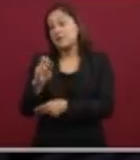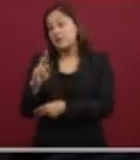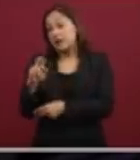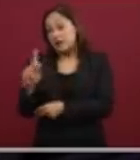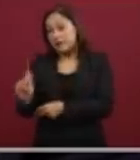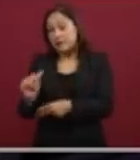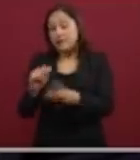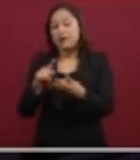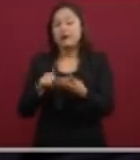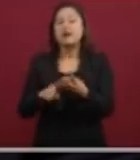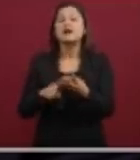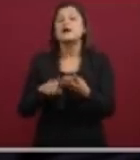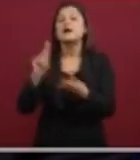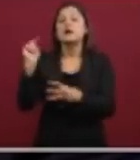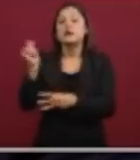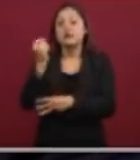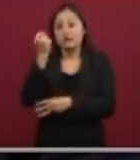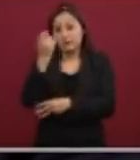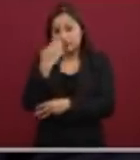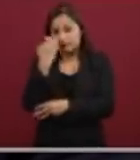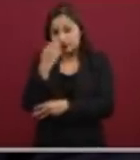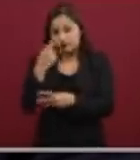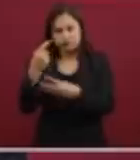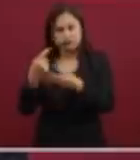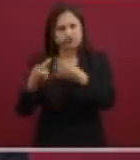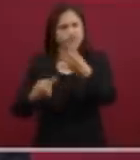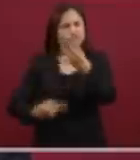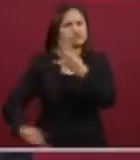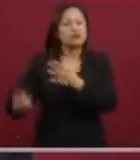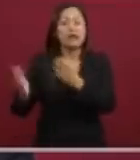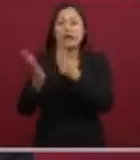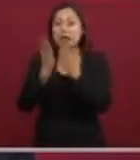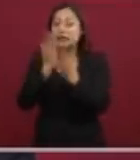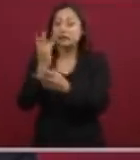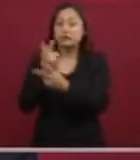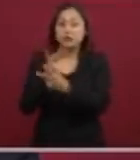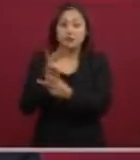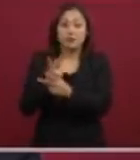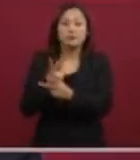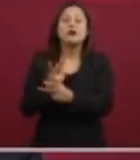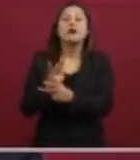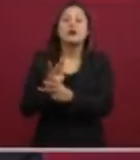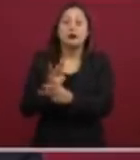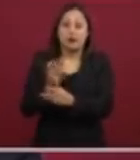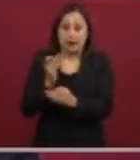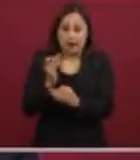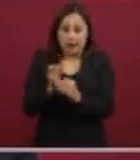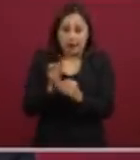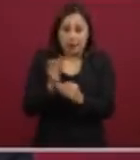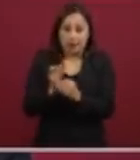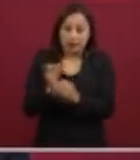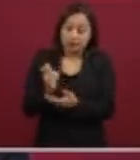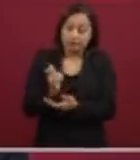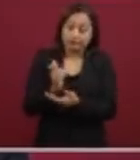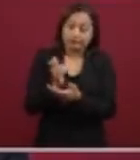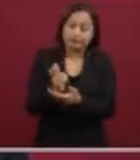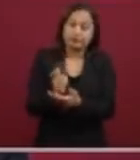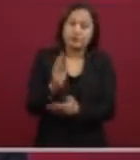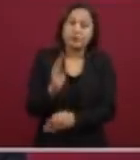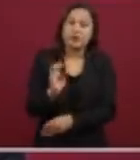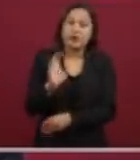técnicas, tiene por primera vez una beca de 1.600